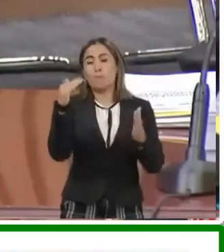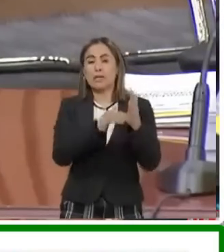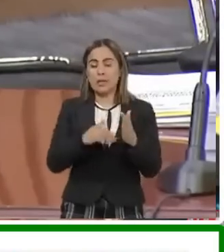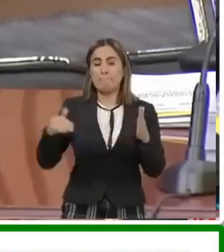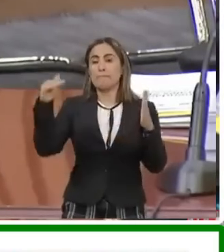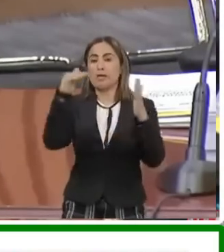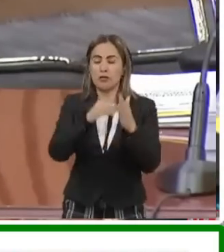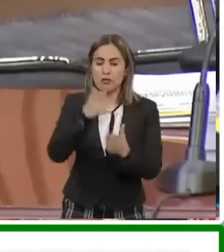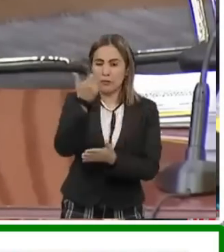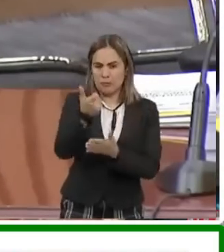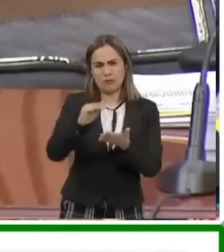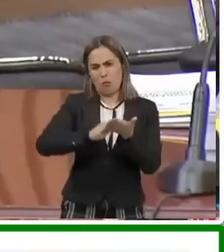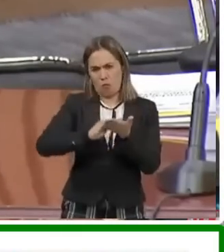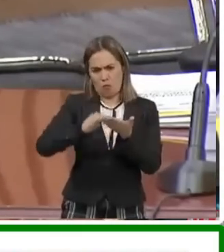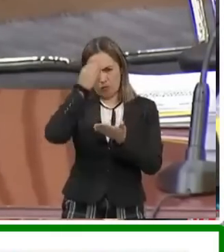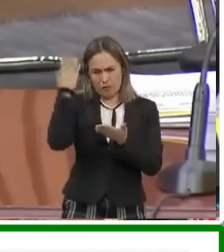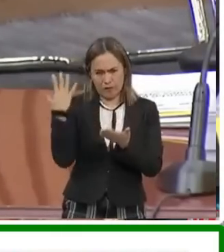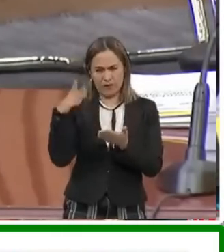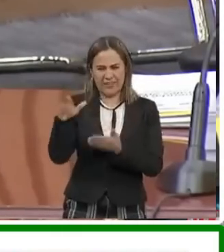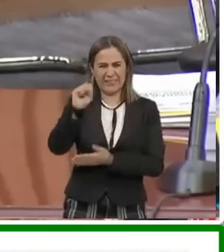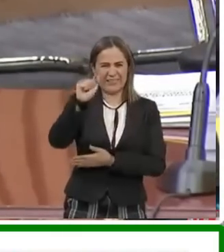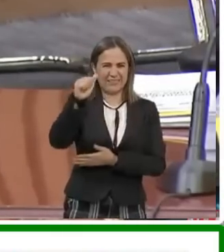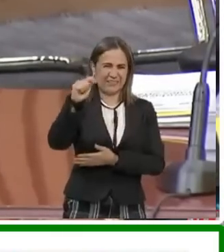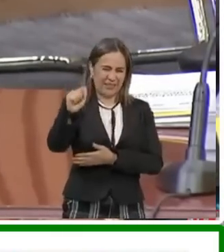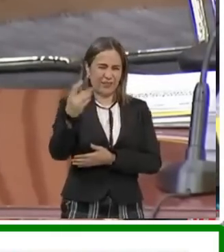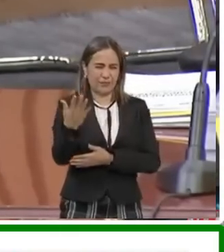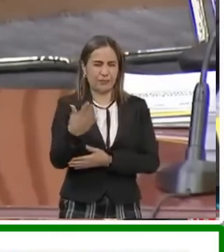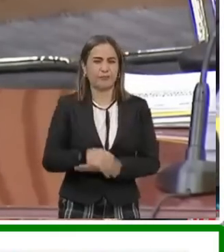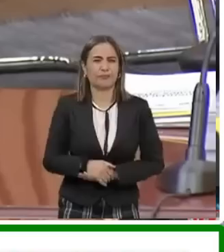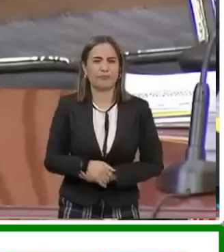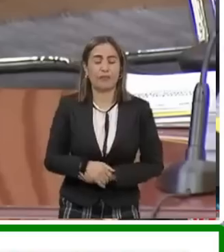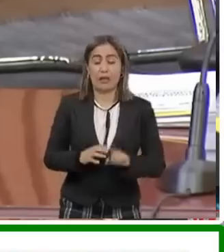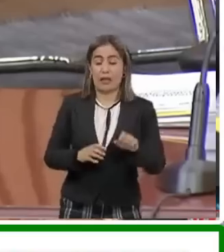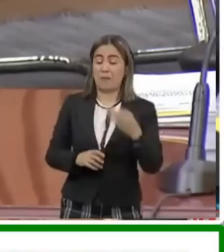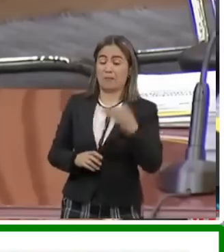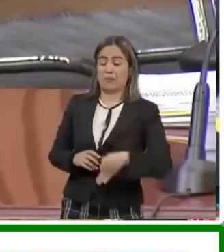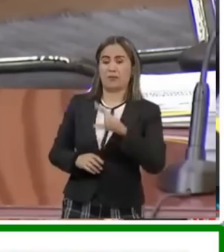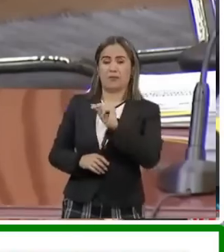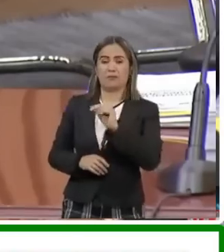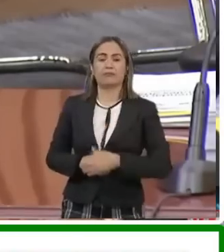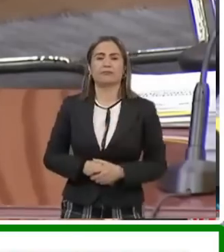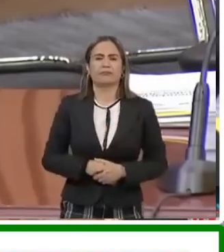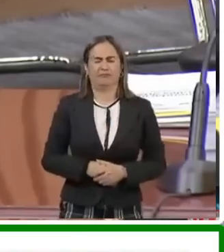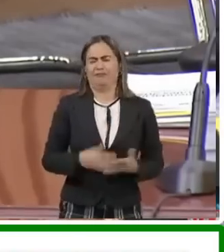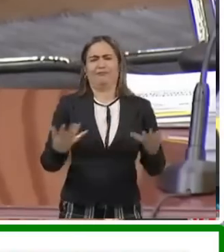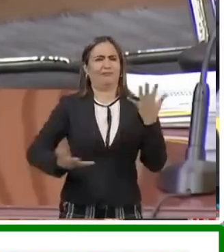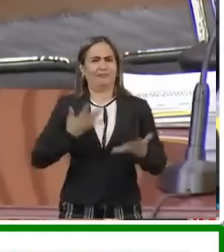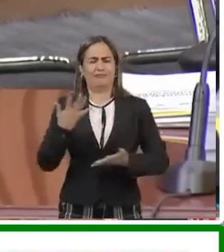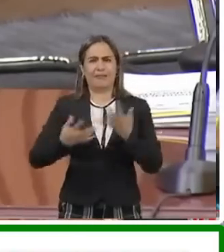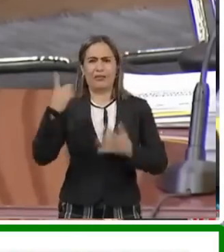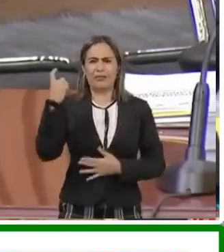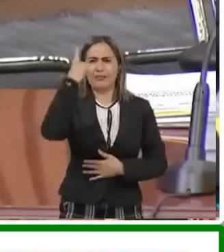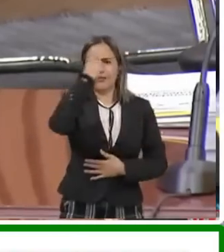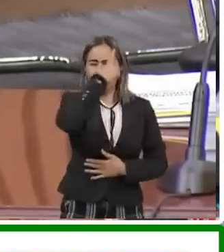que el empresario tiene con el Servicio de Administración Tributaria, SAT, pero este no lo quiso. Cierro la cita. Qué difícil ha de ser para